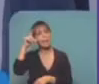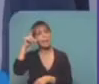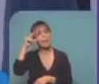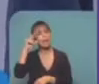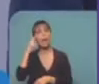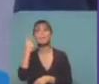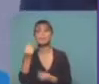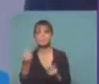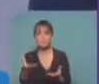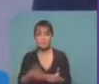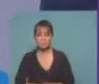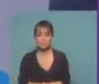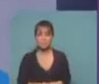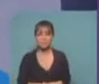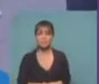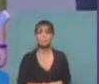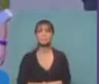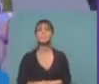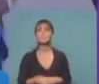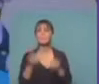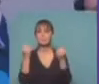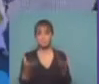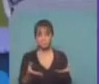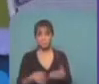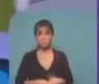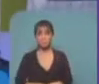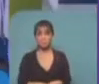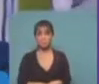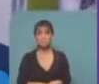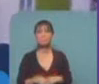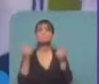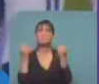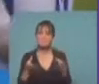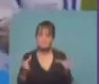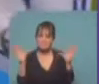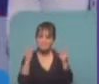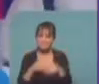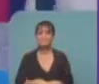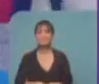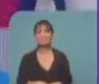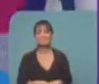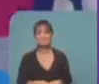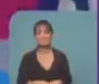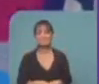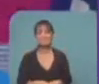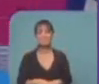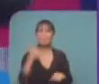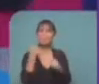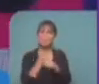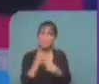yo insisto por ahí muchas veces se largan como especies